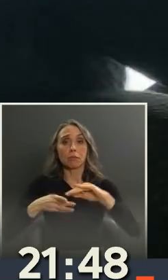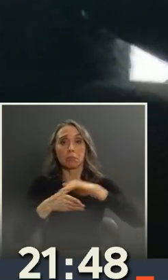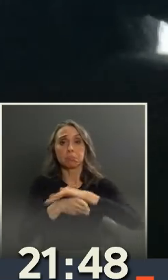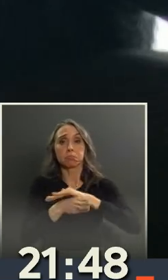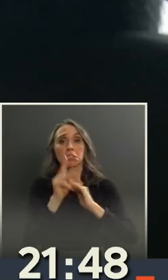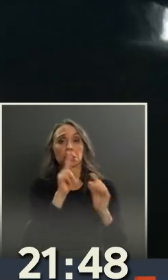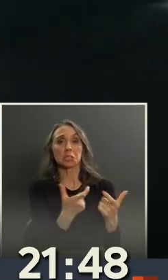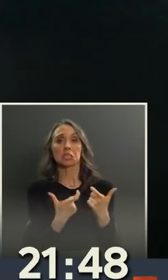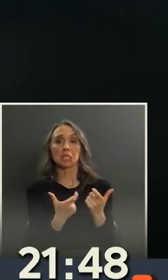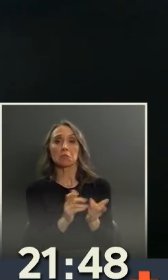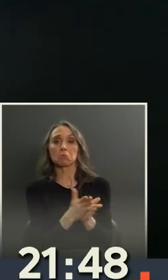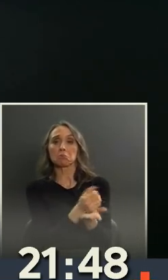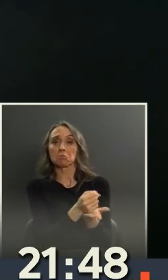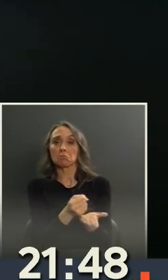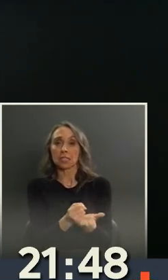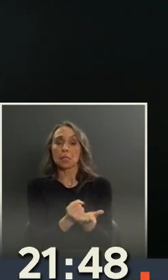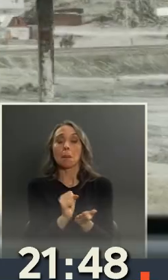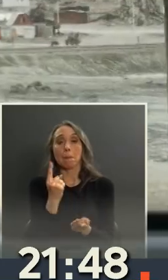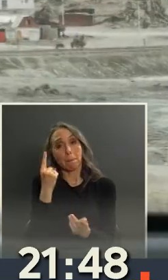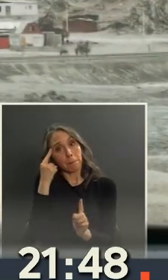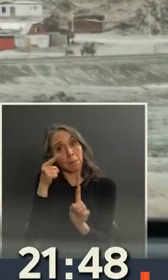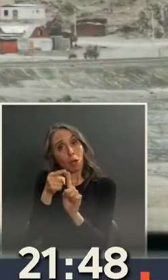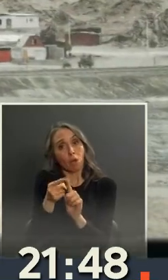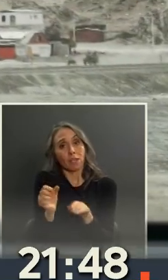objetivo es llegar a Antofagasta.